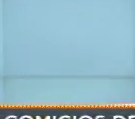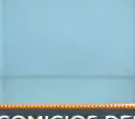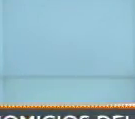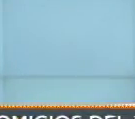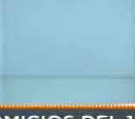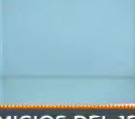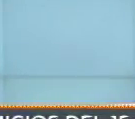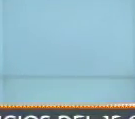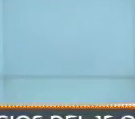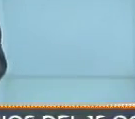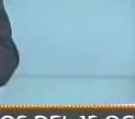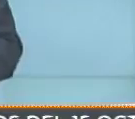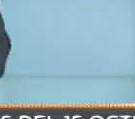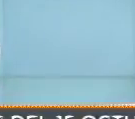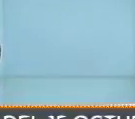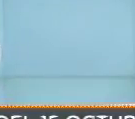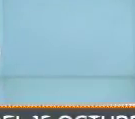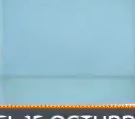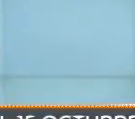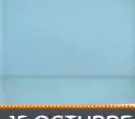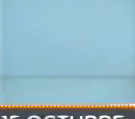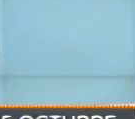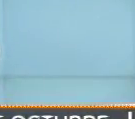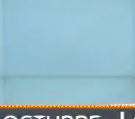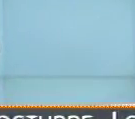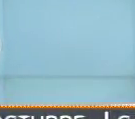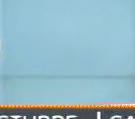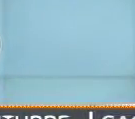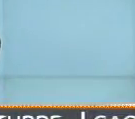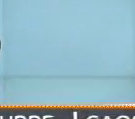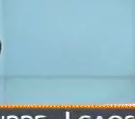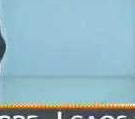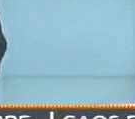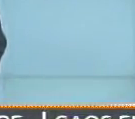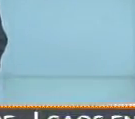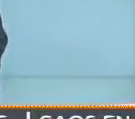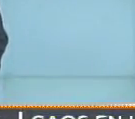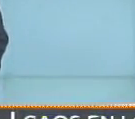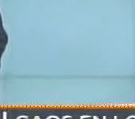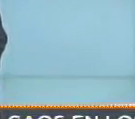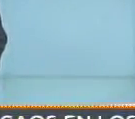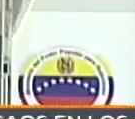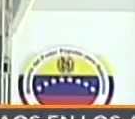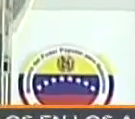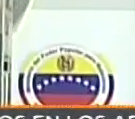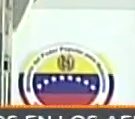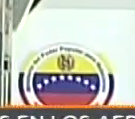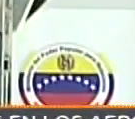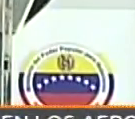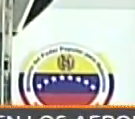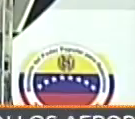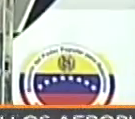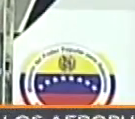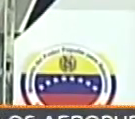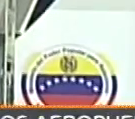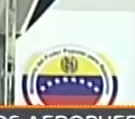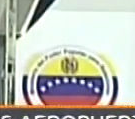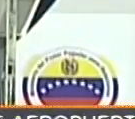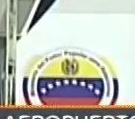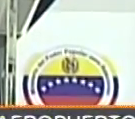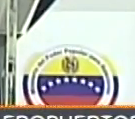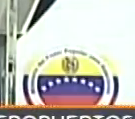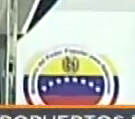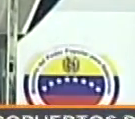el país lo que dijo el fiscal general de la República, Tarek William Saad. Lo escuchamos. Buenos días,